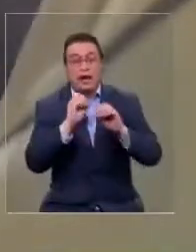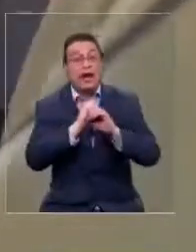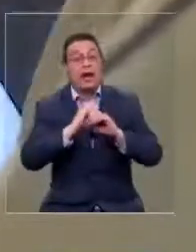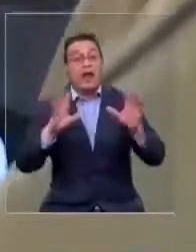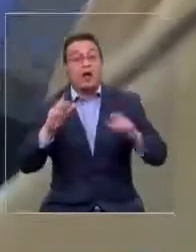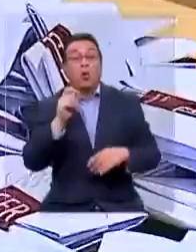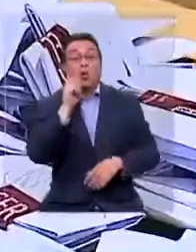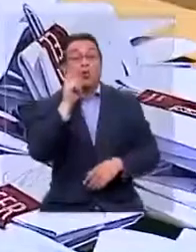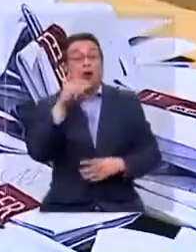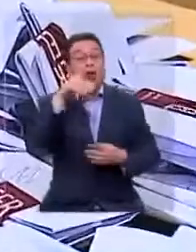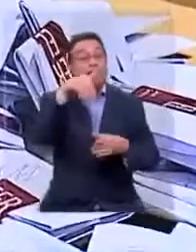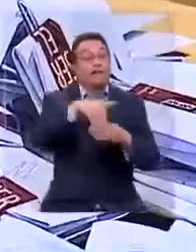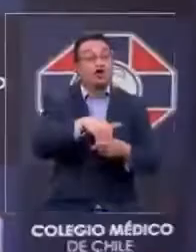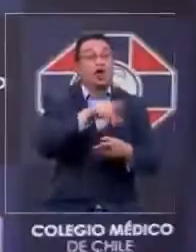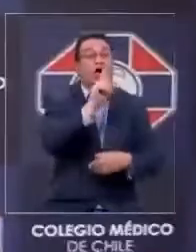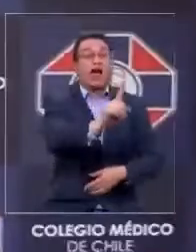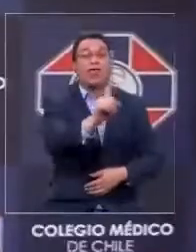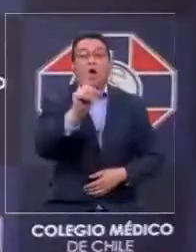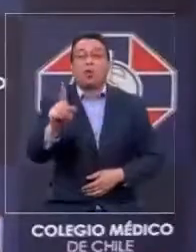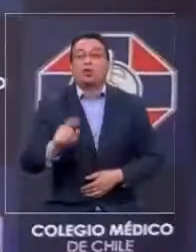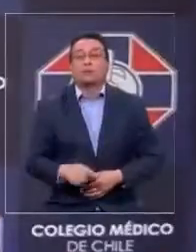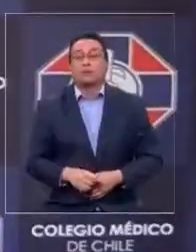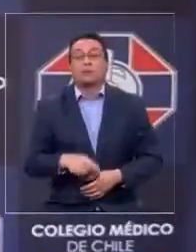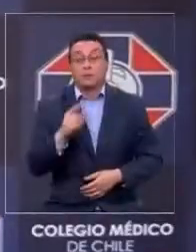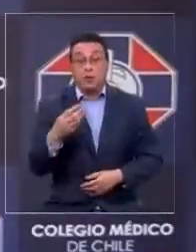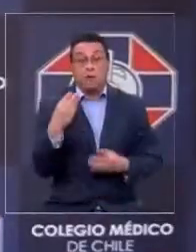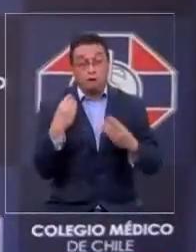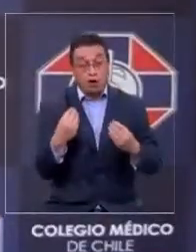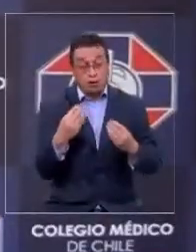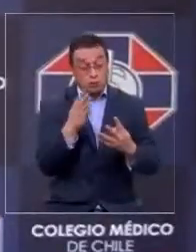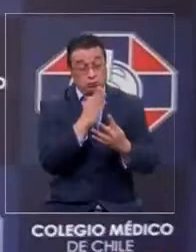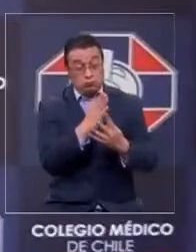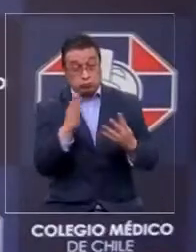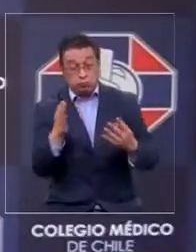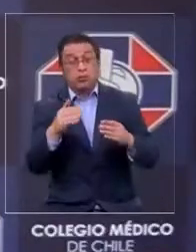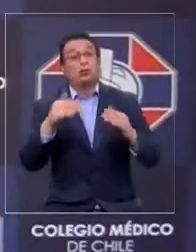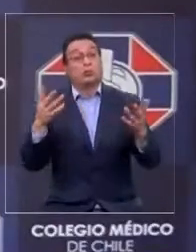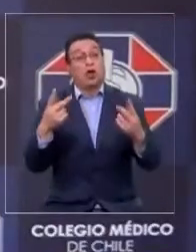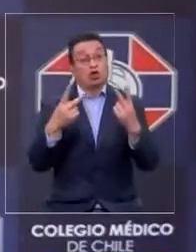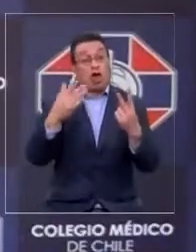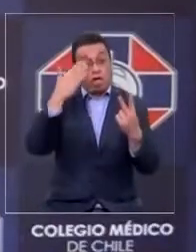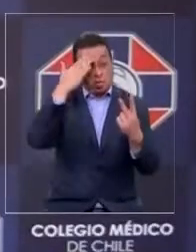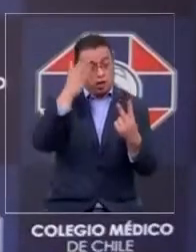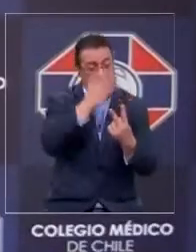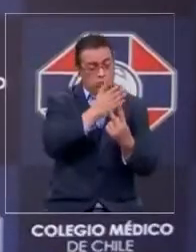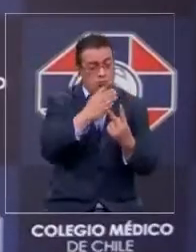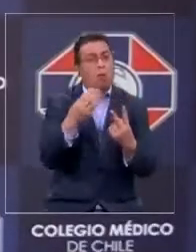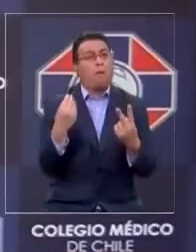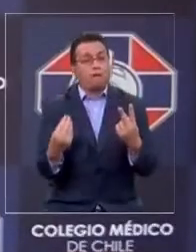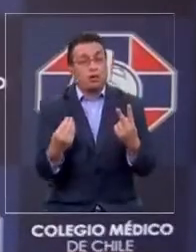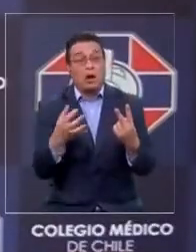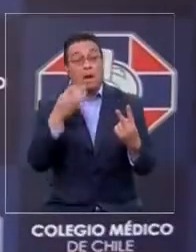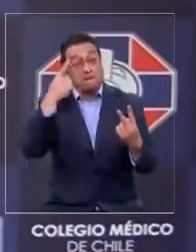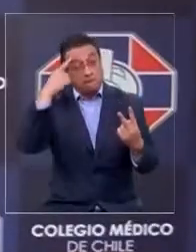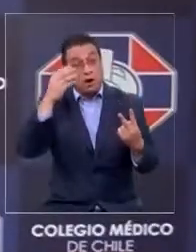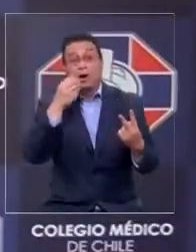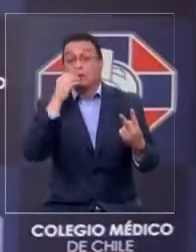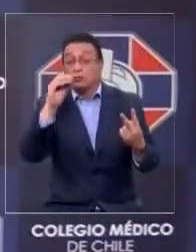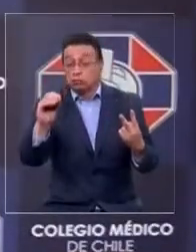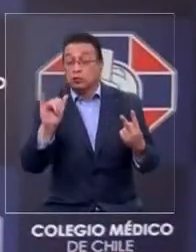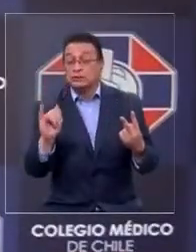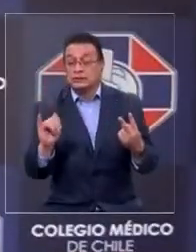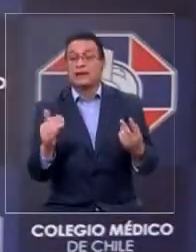día vota cada elector. Consideramos que una buena opción es ampliar la votación a 2 días, pero le hemos reiterado al Ejecutivo